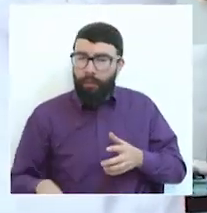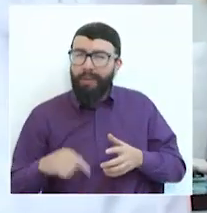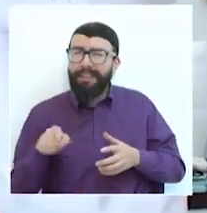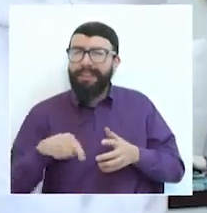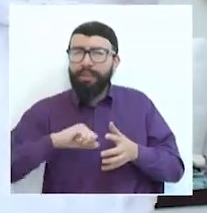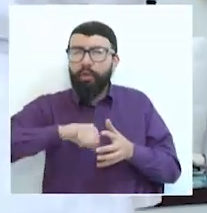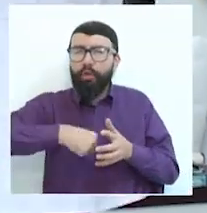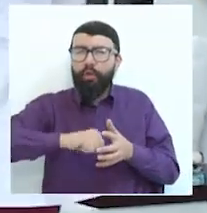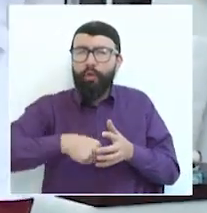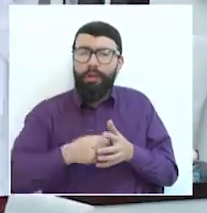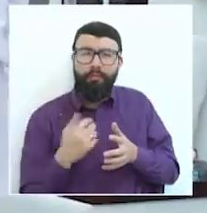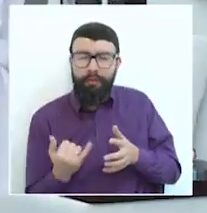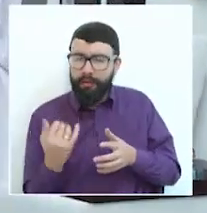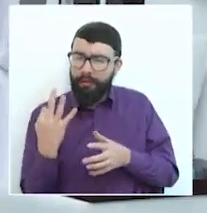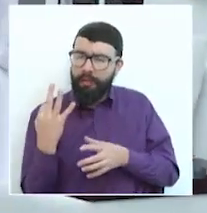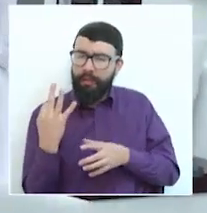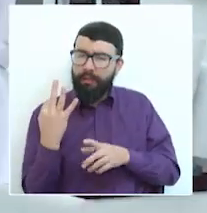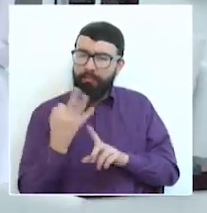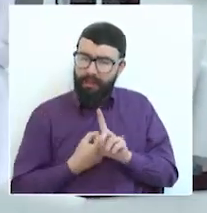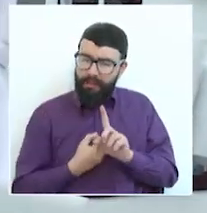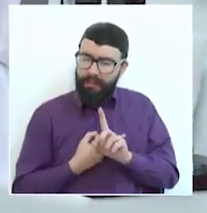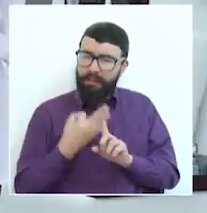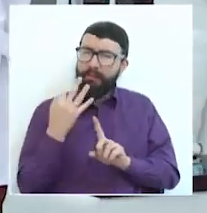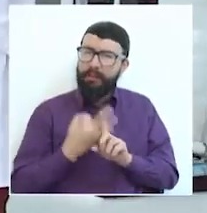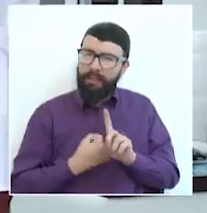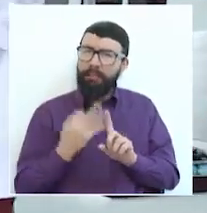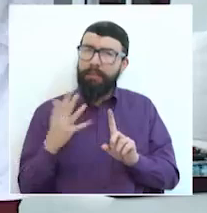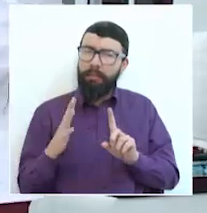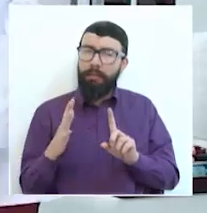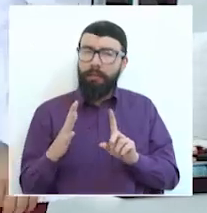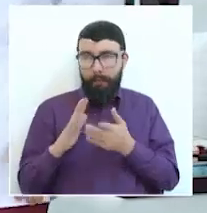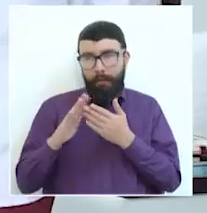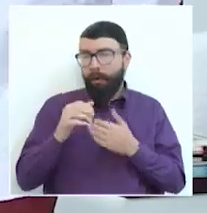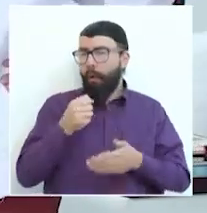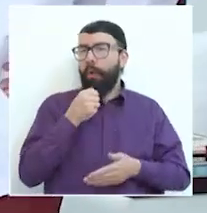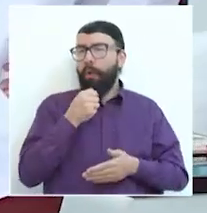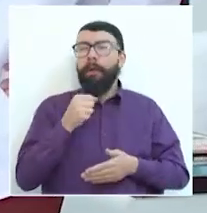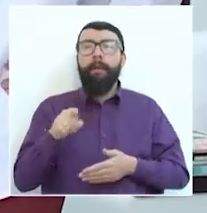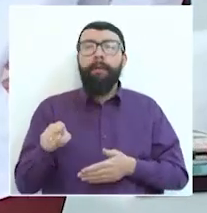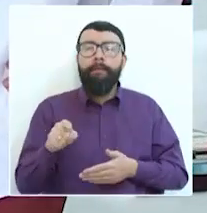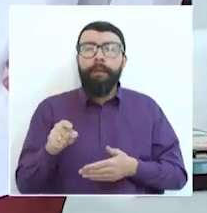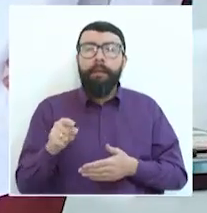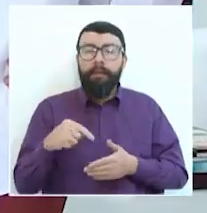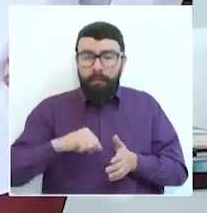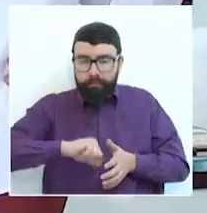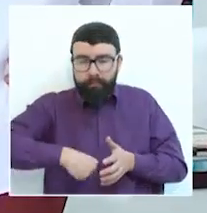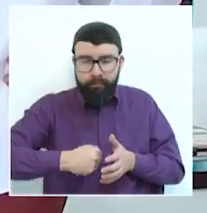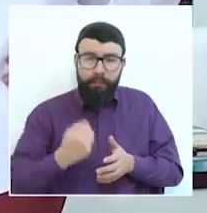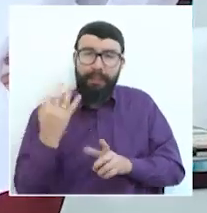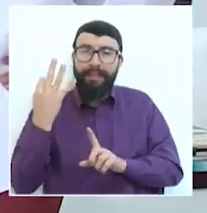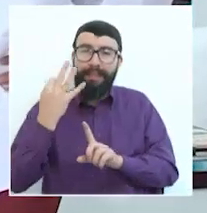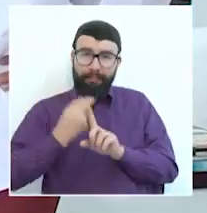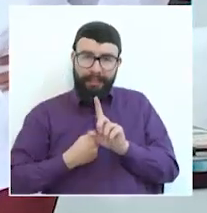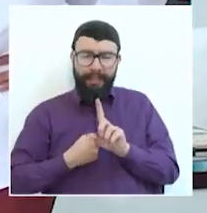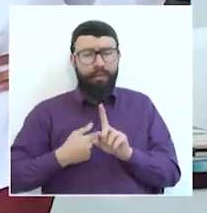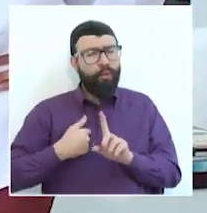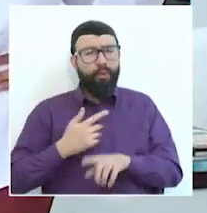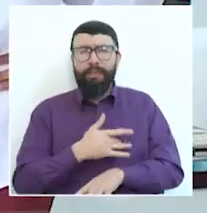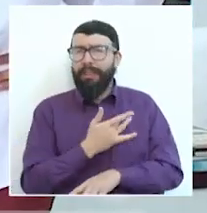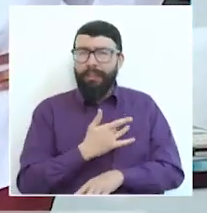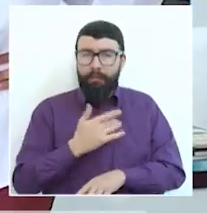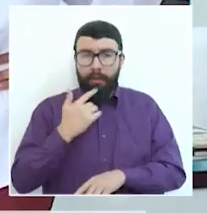aproximadamente 3-4 meses, perdón, gracias doctor. En esta rodilla hace aproximadamente 3-4 meses siento una lesión